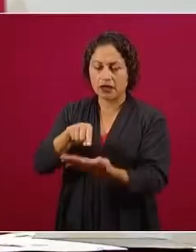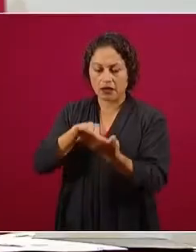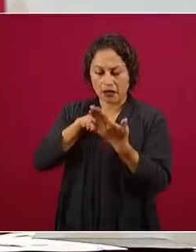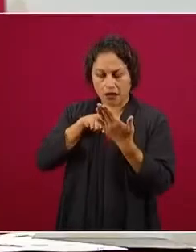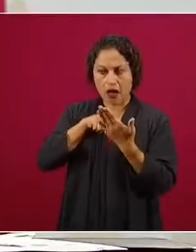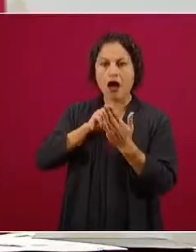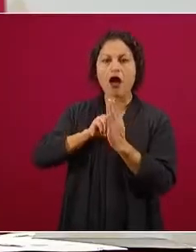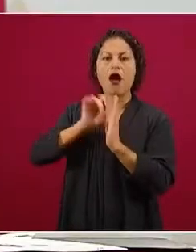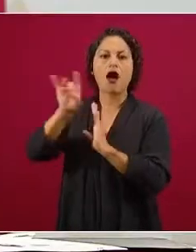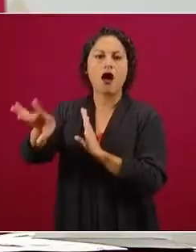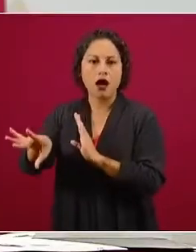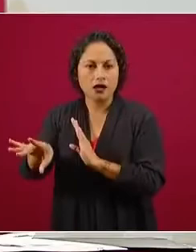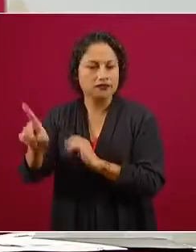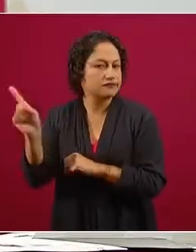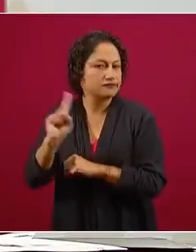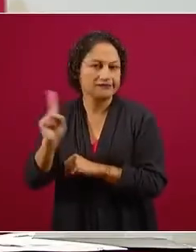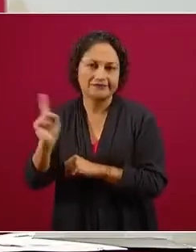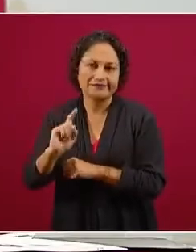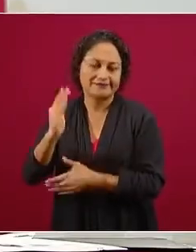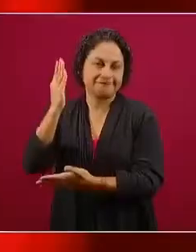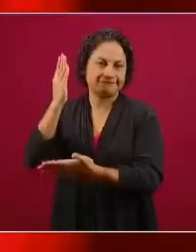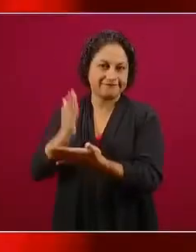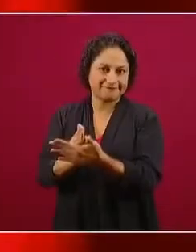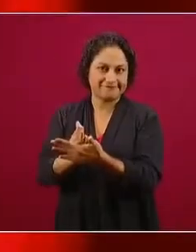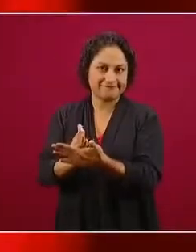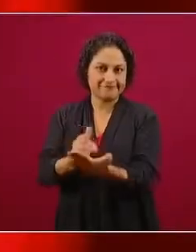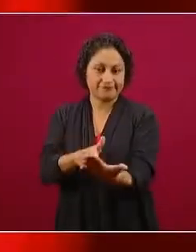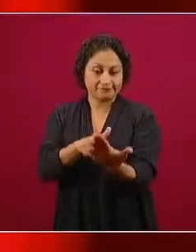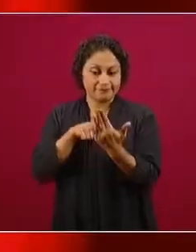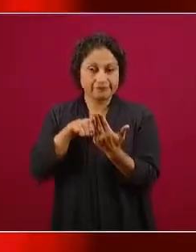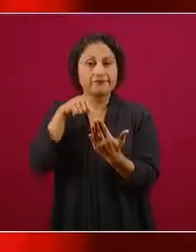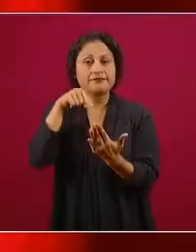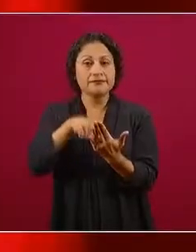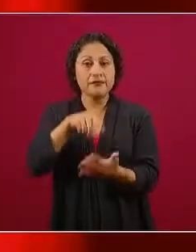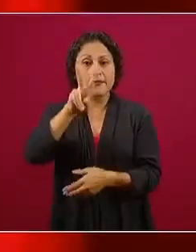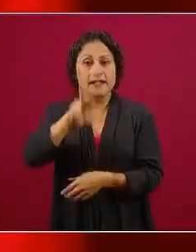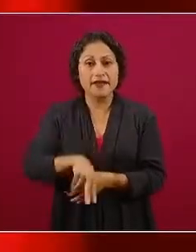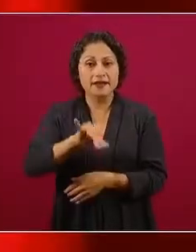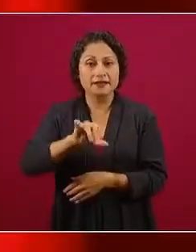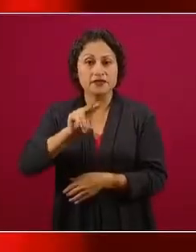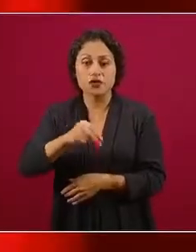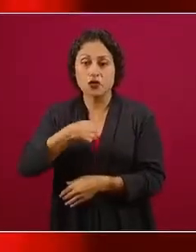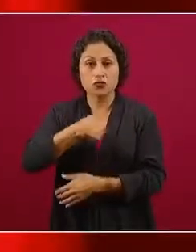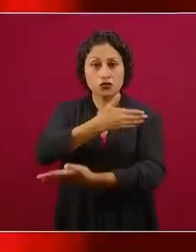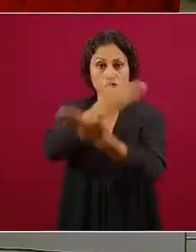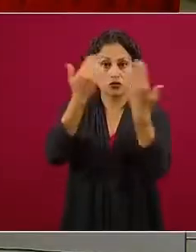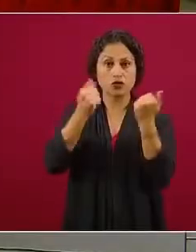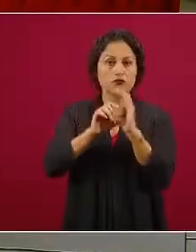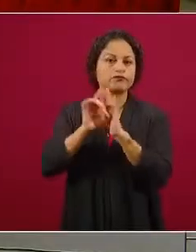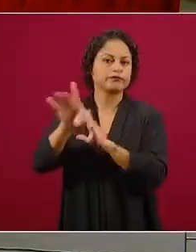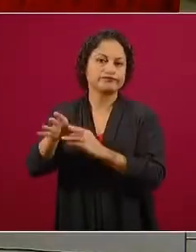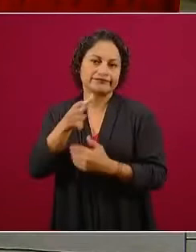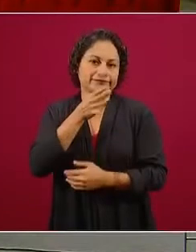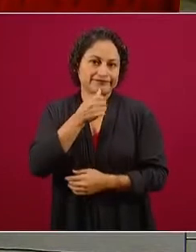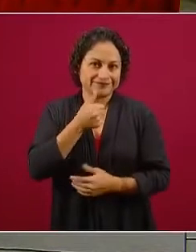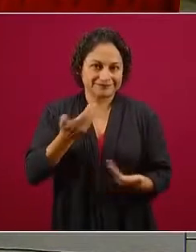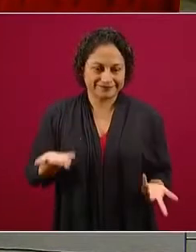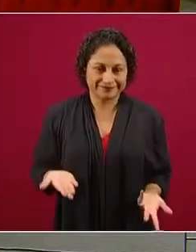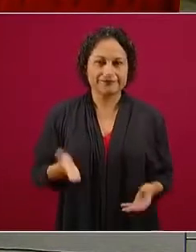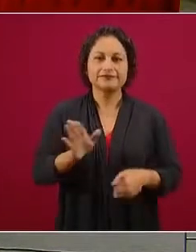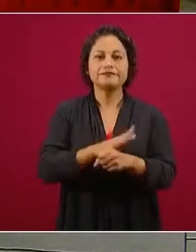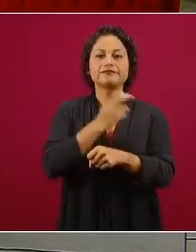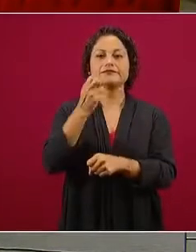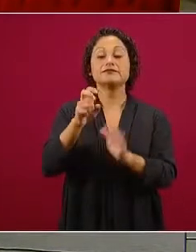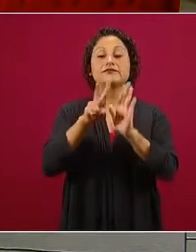curar como si fueran verdades, cosas que no están confirmadas. Y por eso nada más preparamos este pequeñito video con los